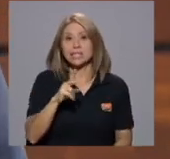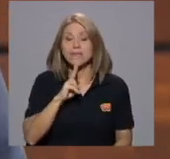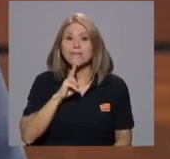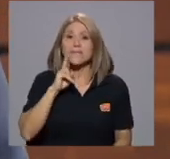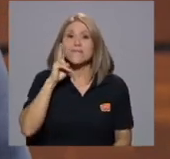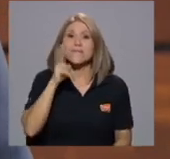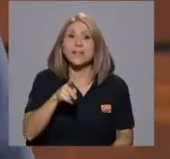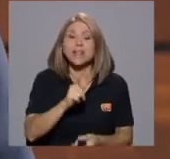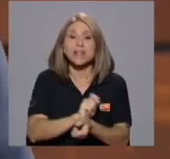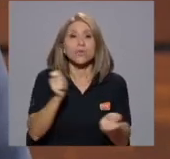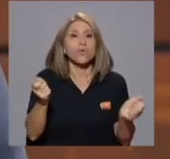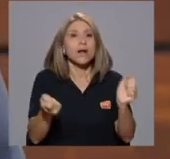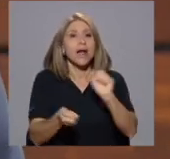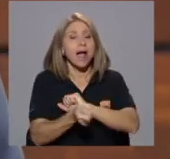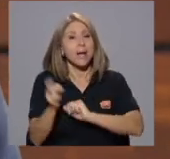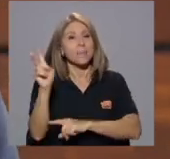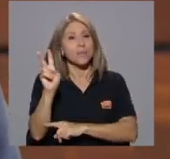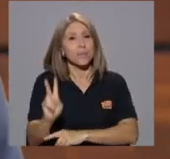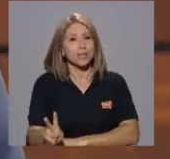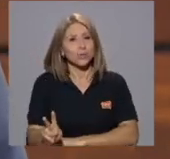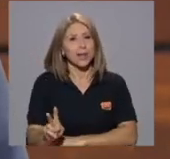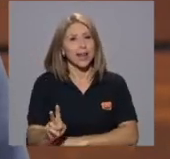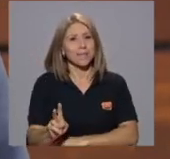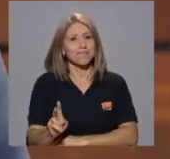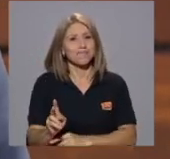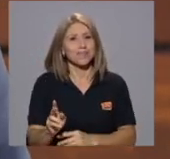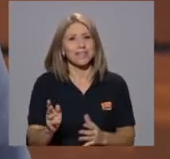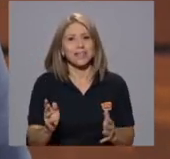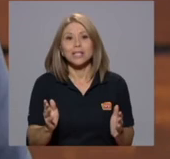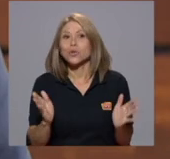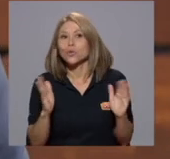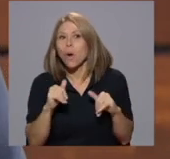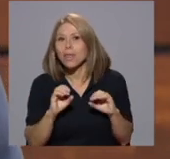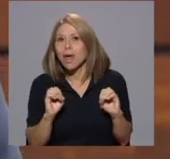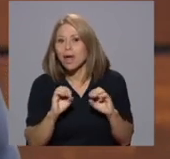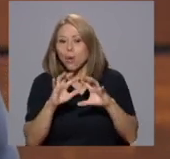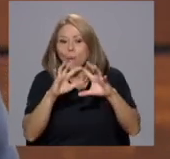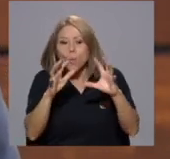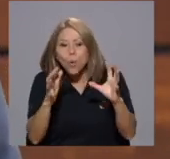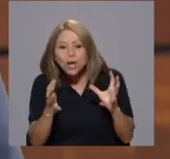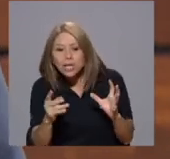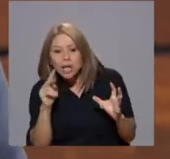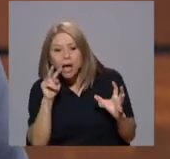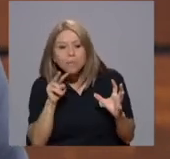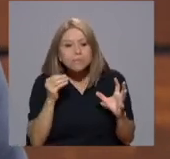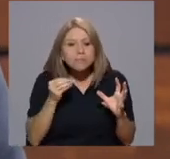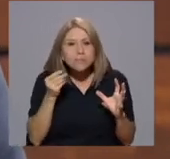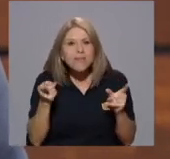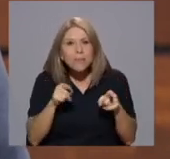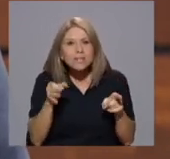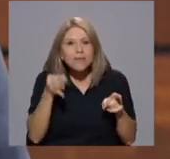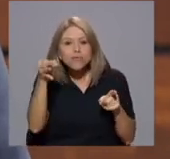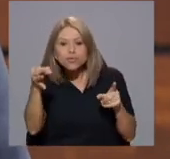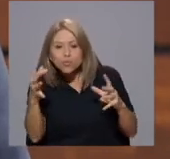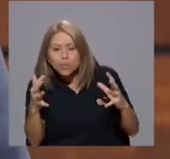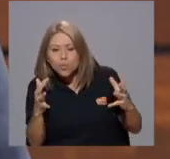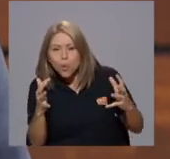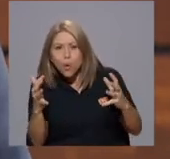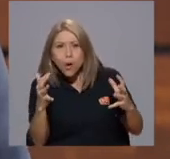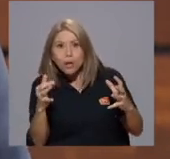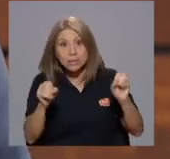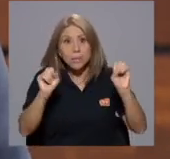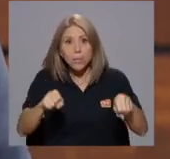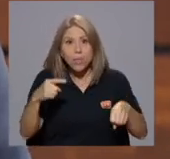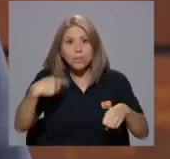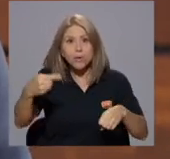Ese verdadero cambio en Venezuela, sin tener una bolita para ver el futuro, ¿será posible en los próximos meses o verdaderamente Maduro